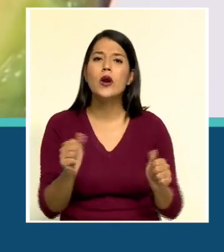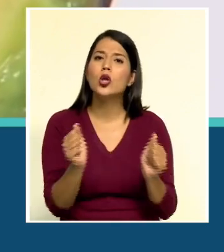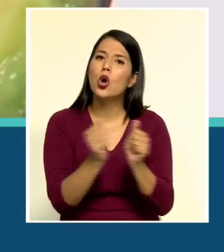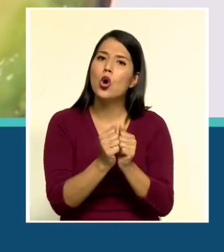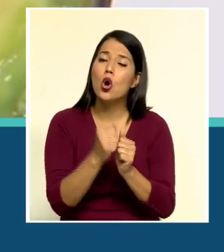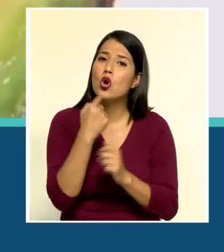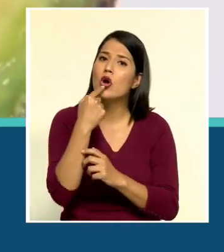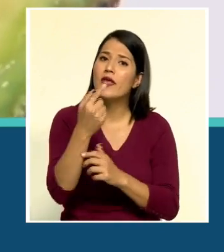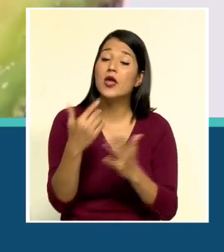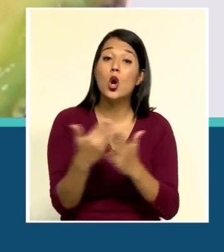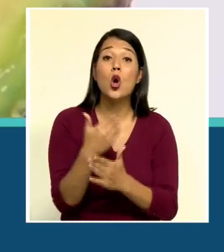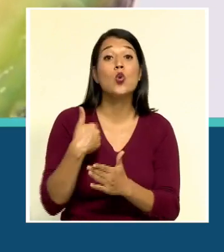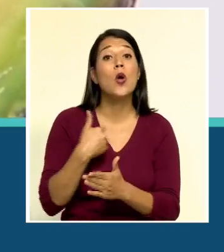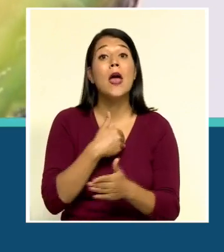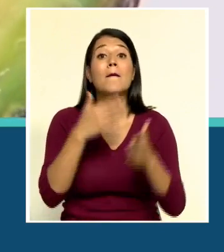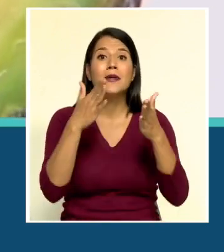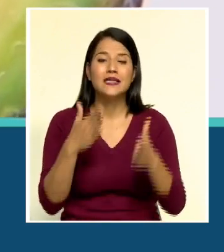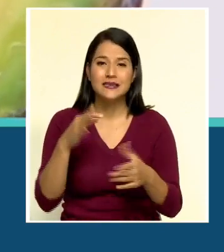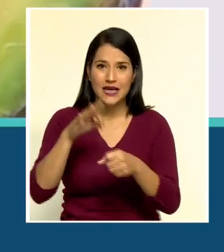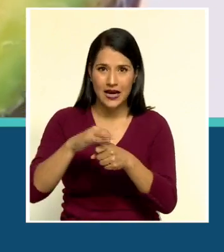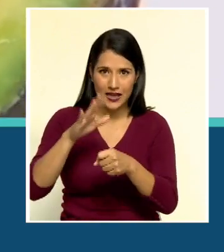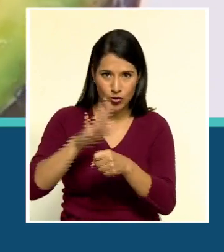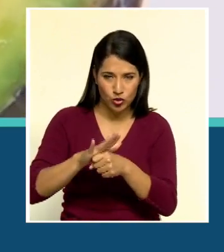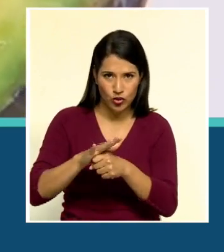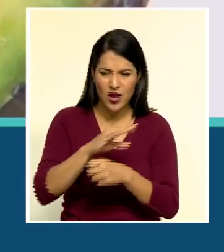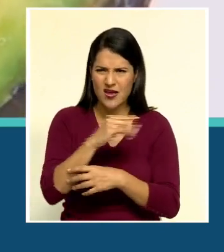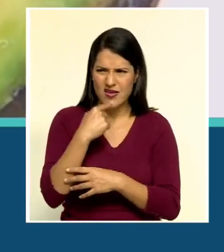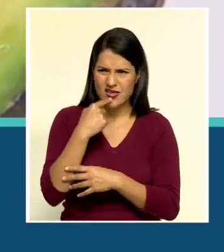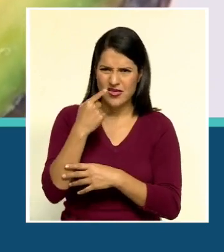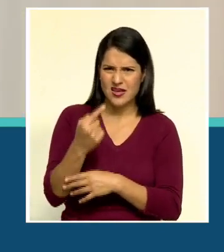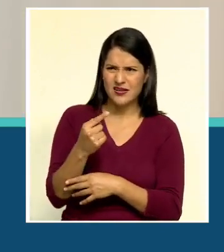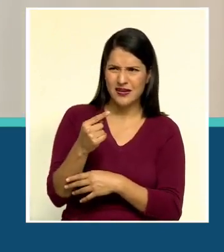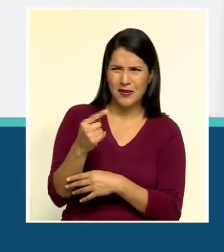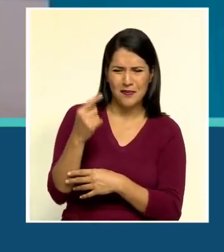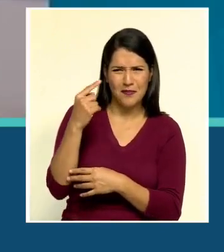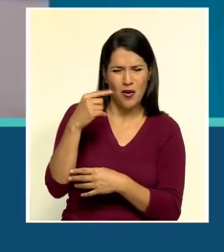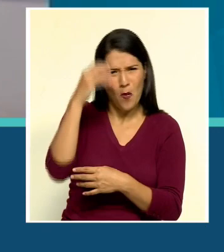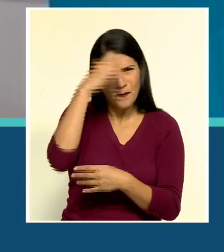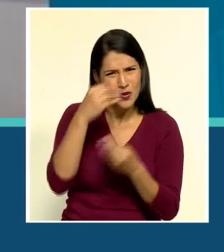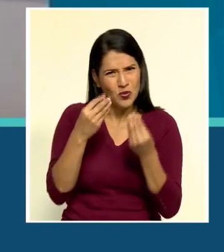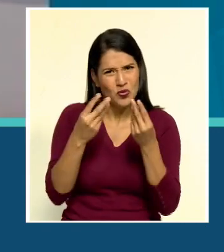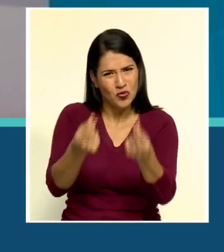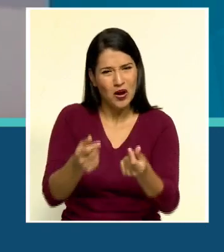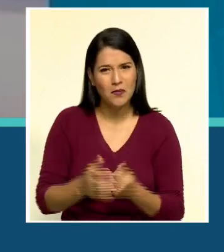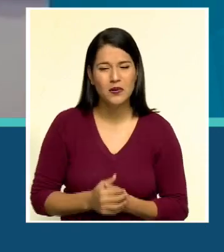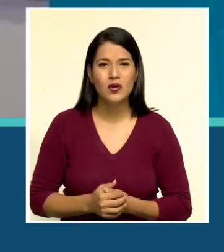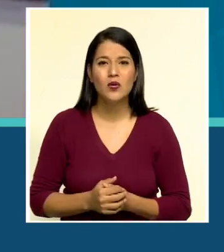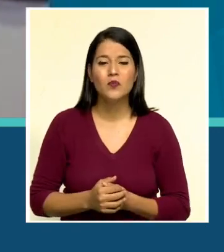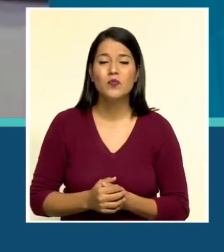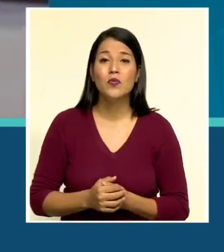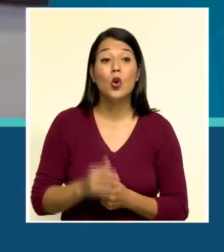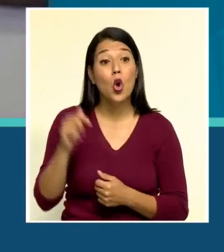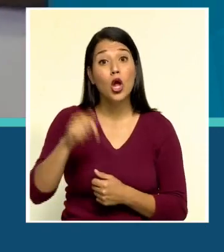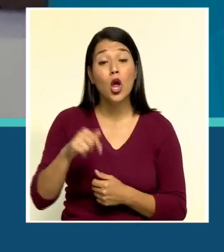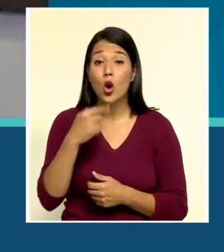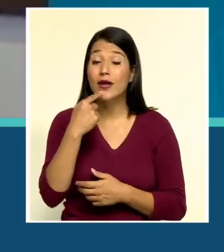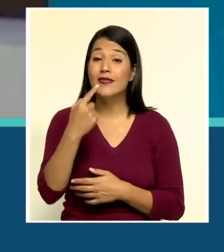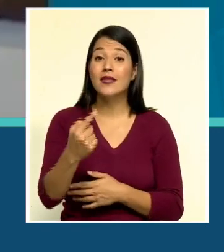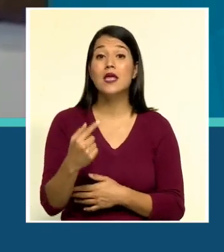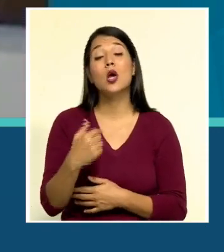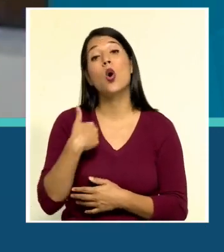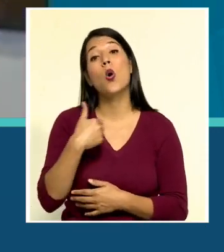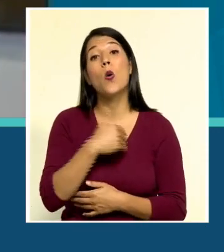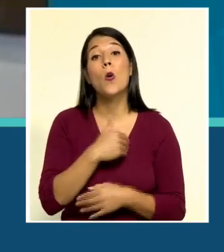declaraciones de la nueva ministra de Agricultura y las calificó como precipitadas. Las declaraciones de la